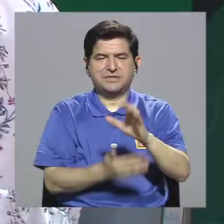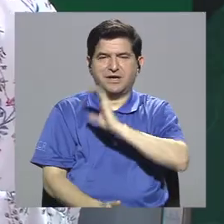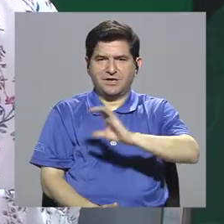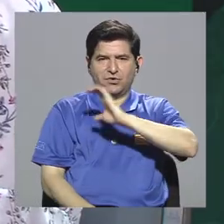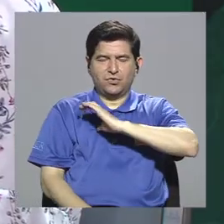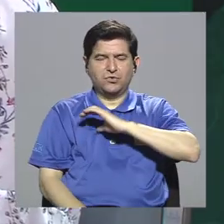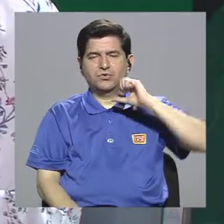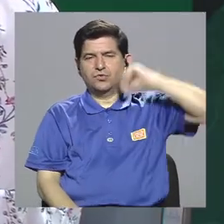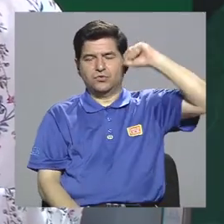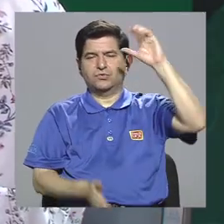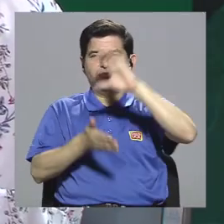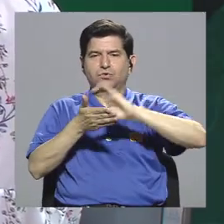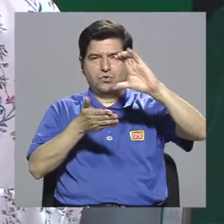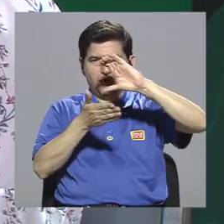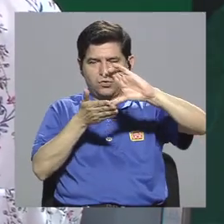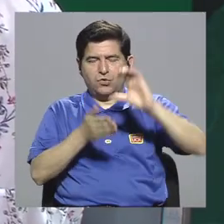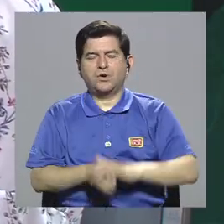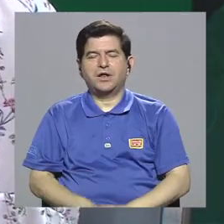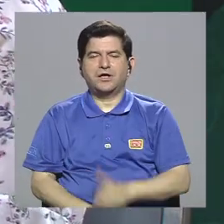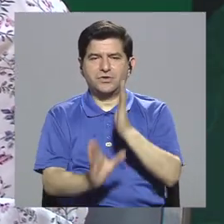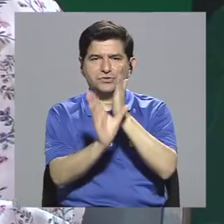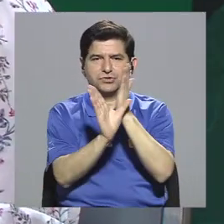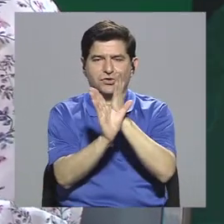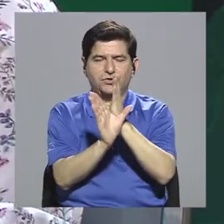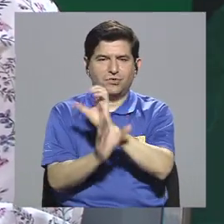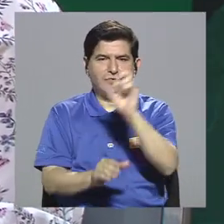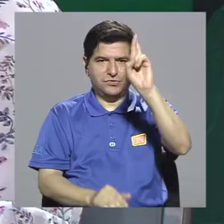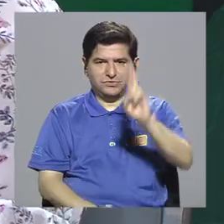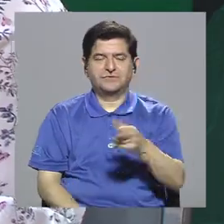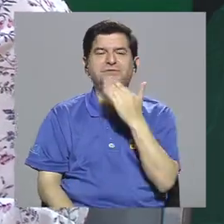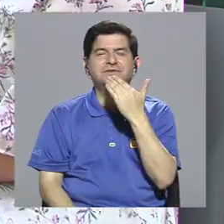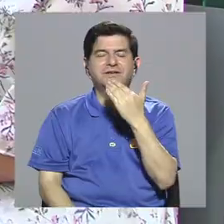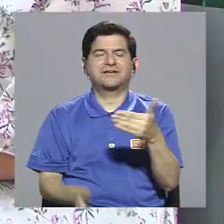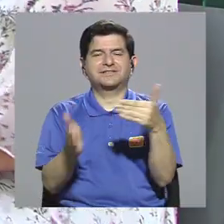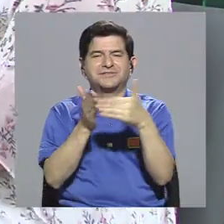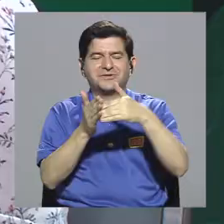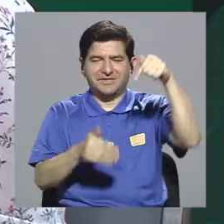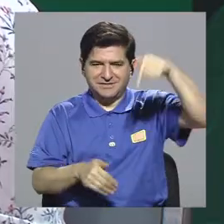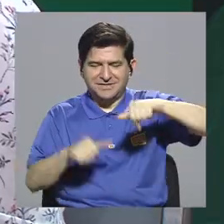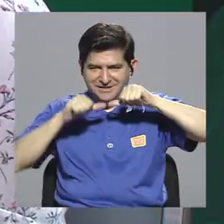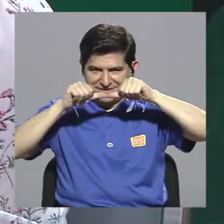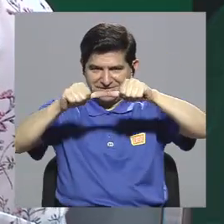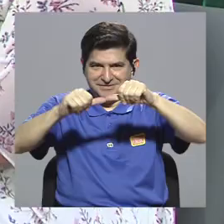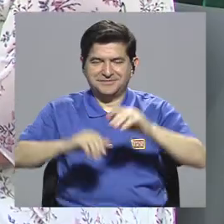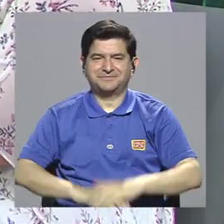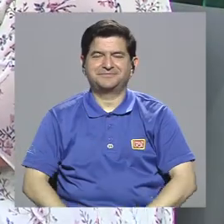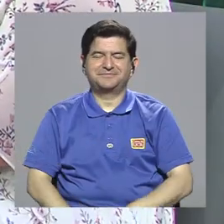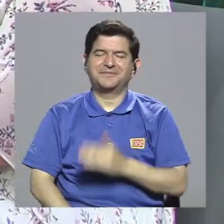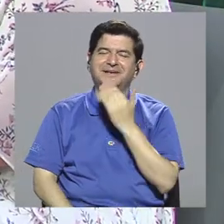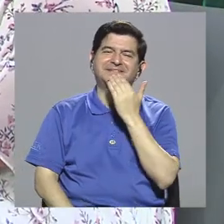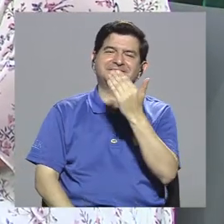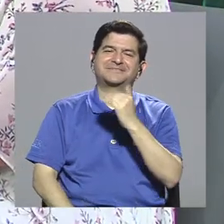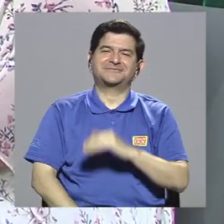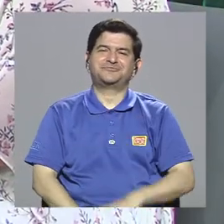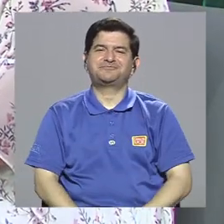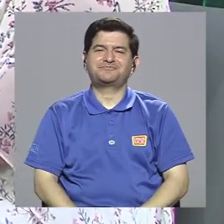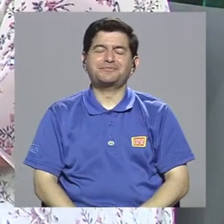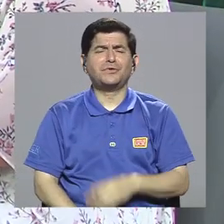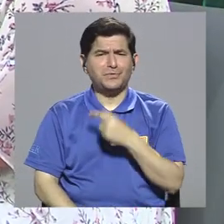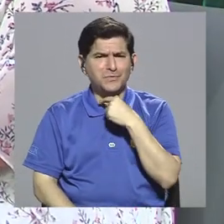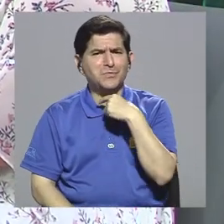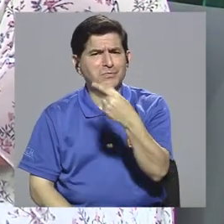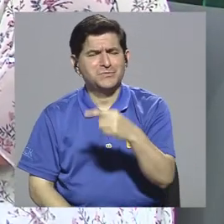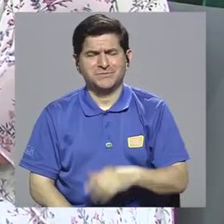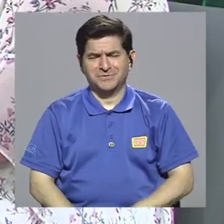Comportamiento Suicida del Colegio de Psicólogos de Costa Rica. Gracias por estar nuevamente con nosotros. Muchas gracias. Con mucho gusto. ¿Cómo